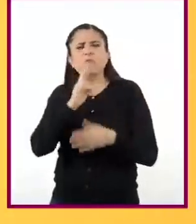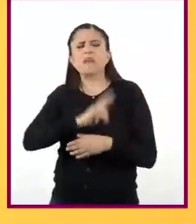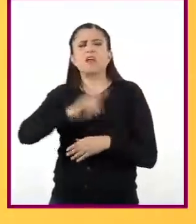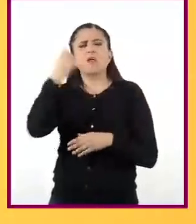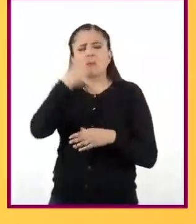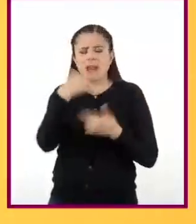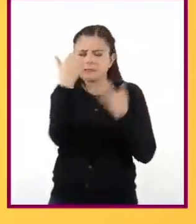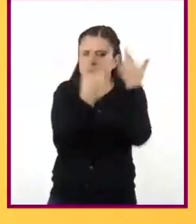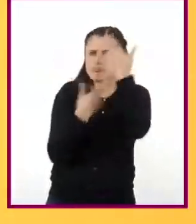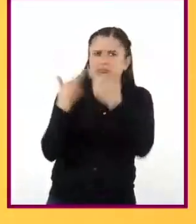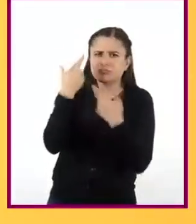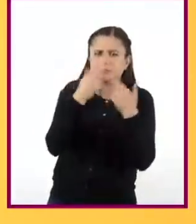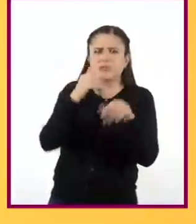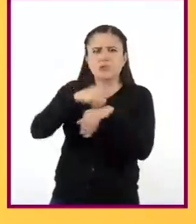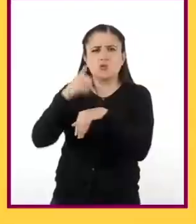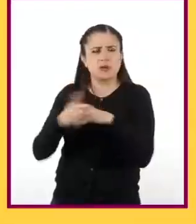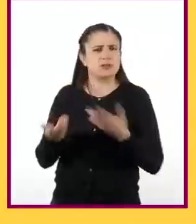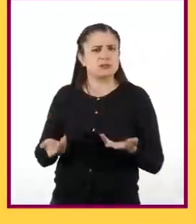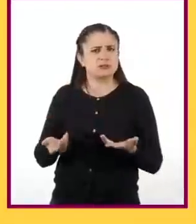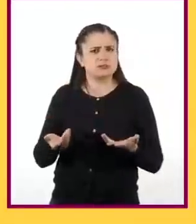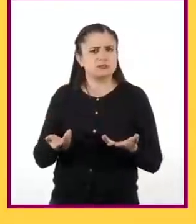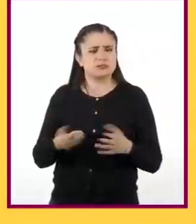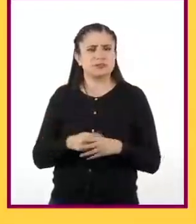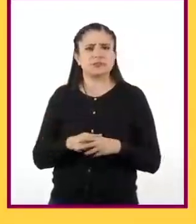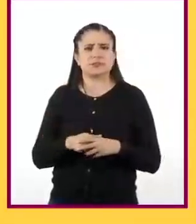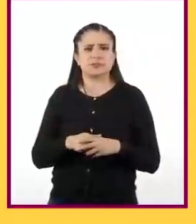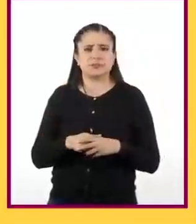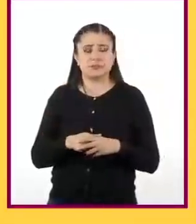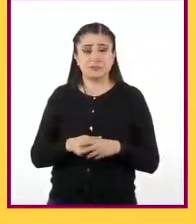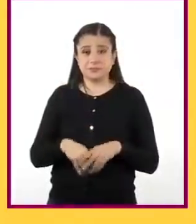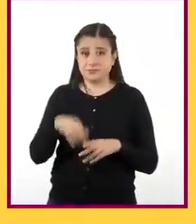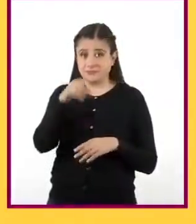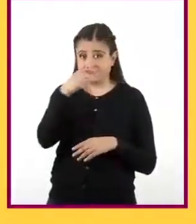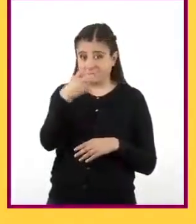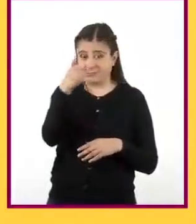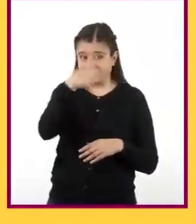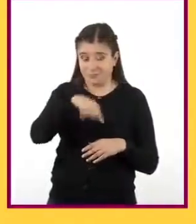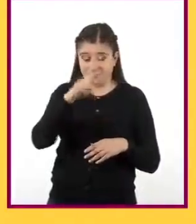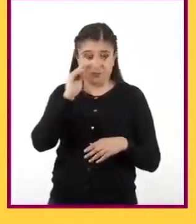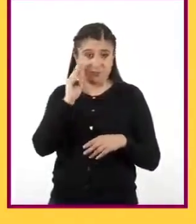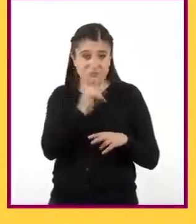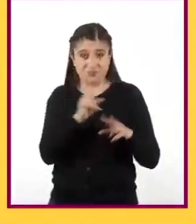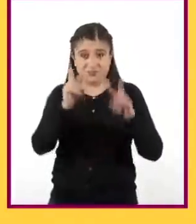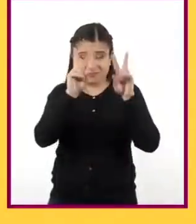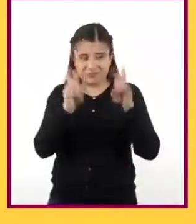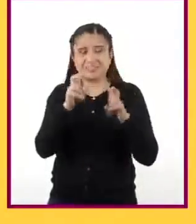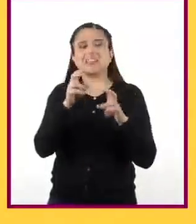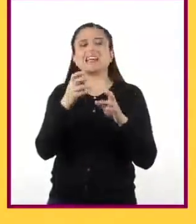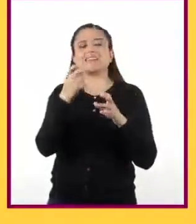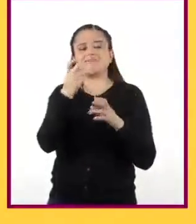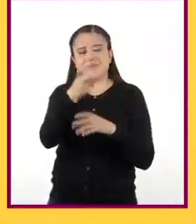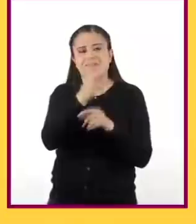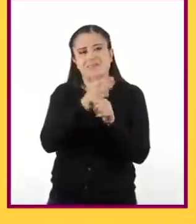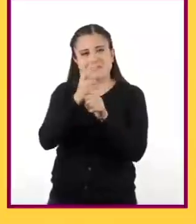para analizar un conjunto de datos? Para adentrarnos en este asunto, los invitamos a que resuelvan el